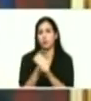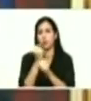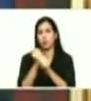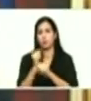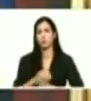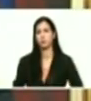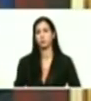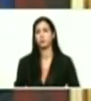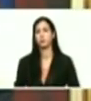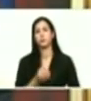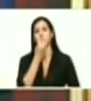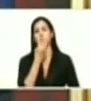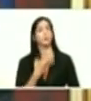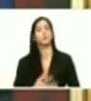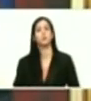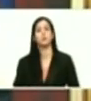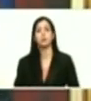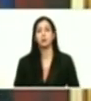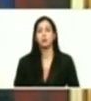bueno